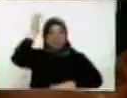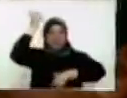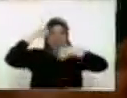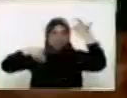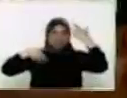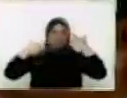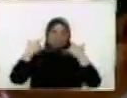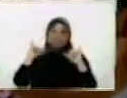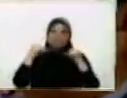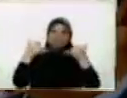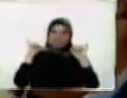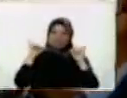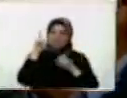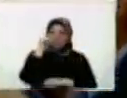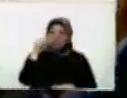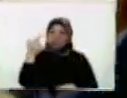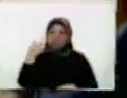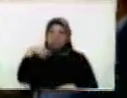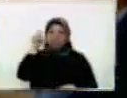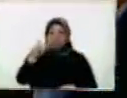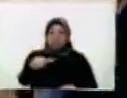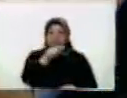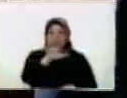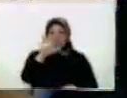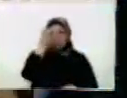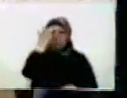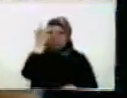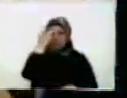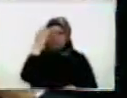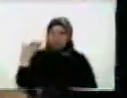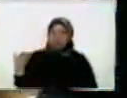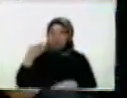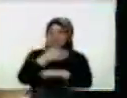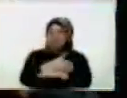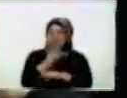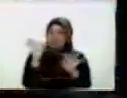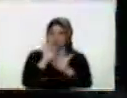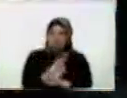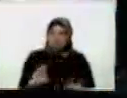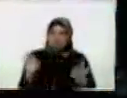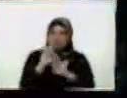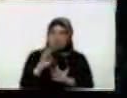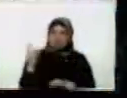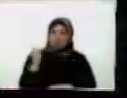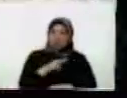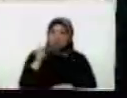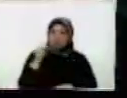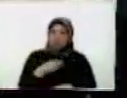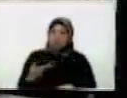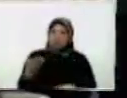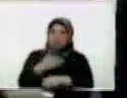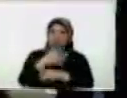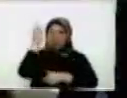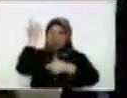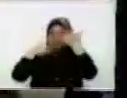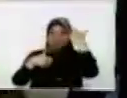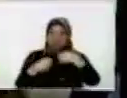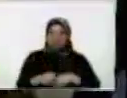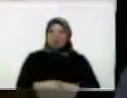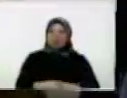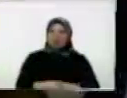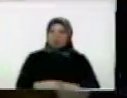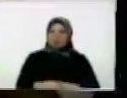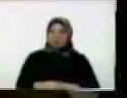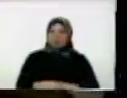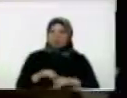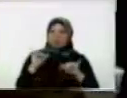se instaló en el 4 de febrero, y de aquí no salimos, de aquí no salimos, camaradas. Por eso